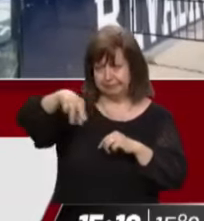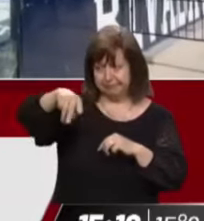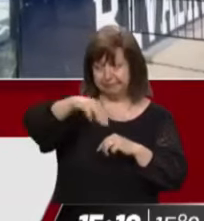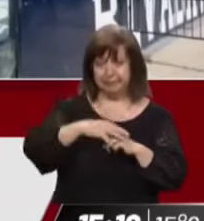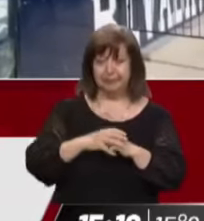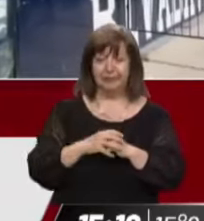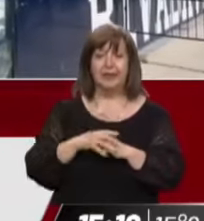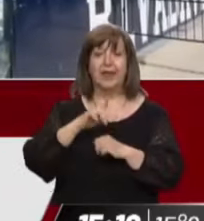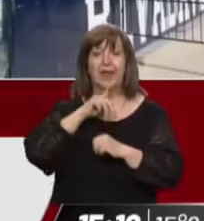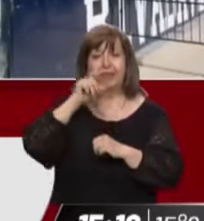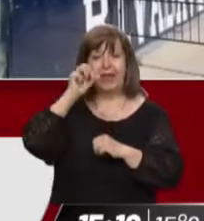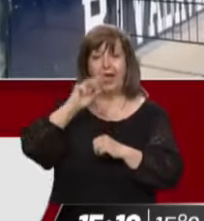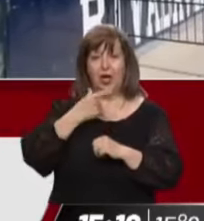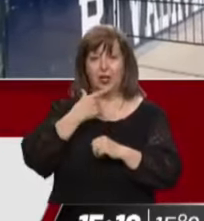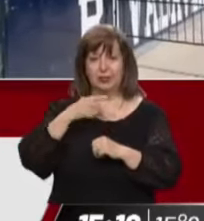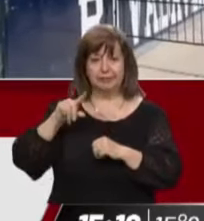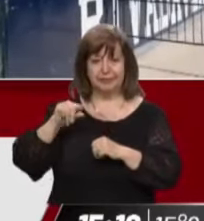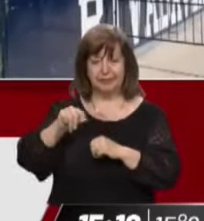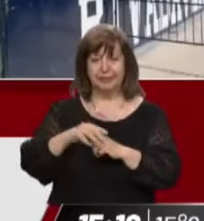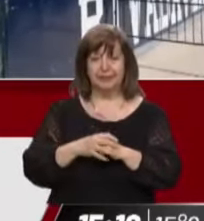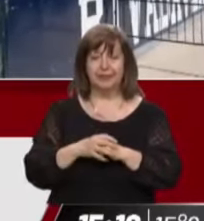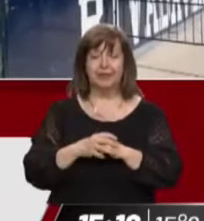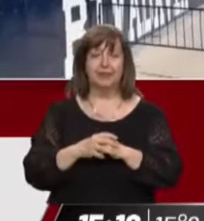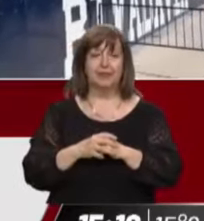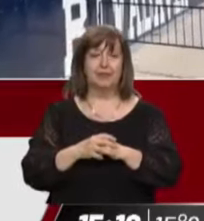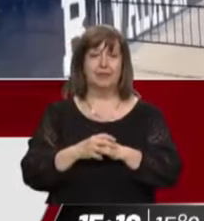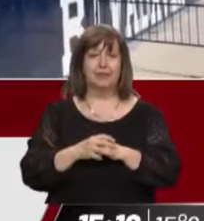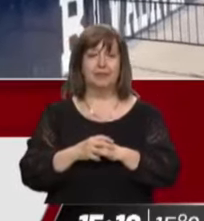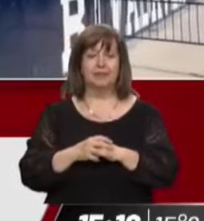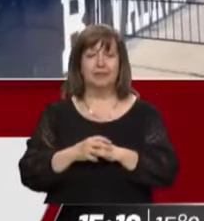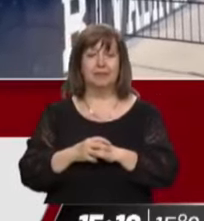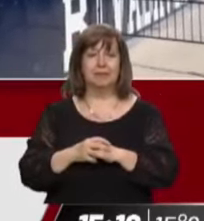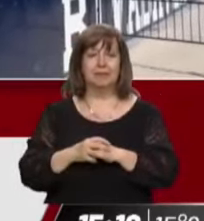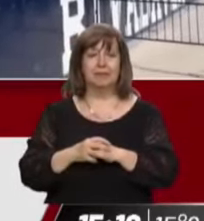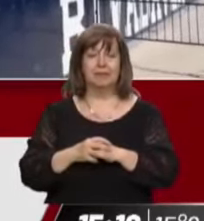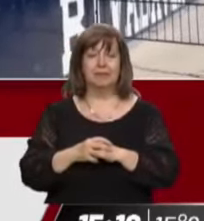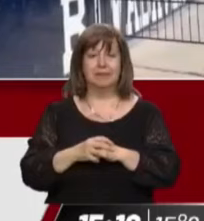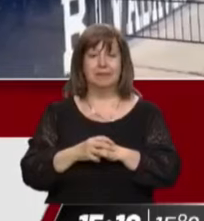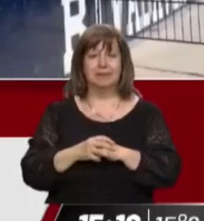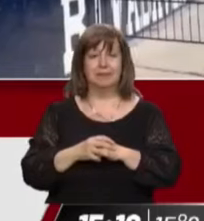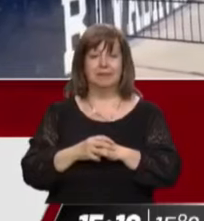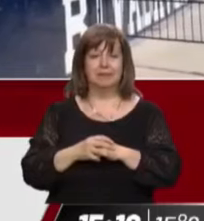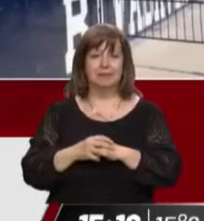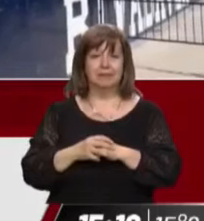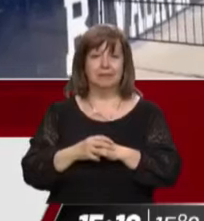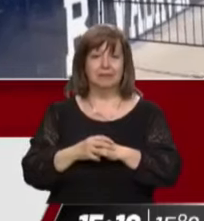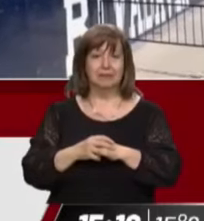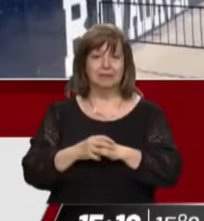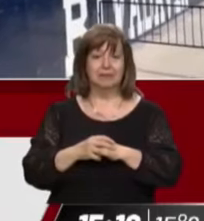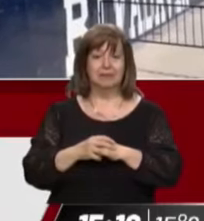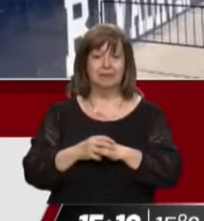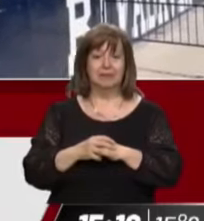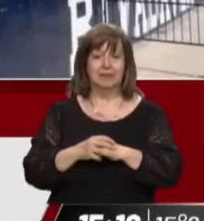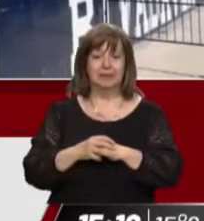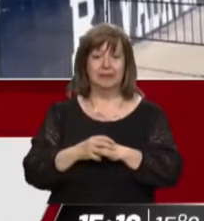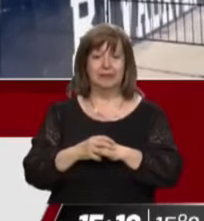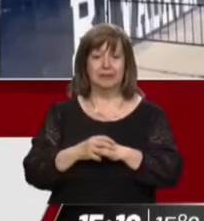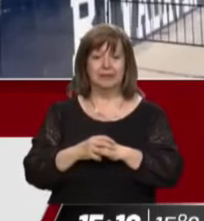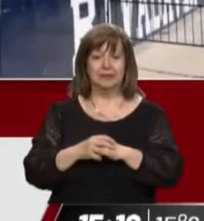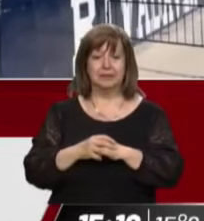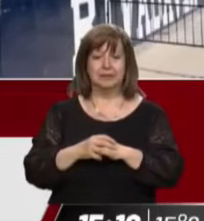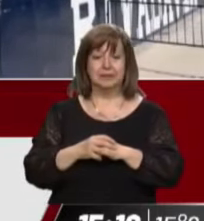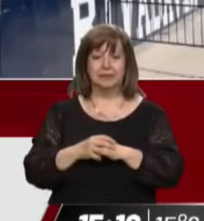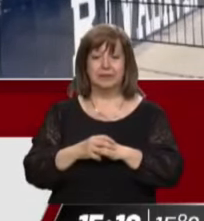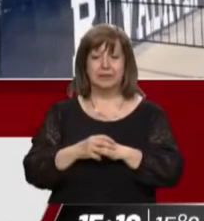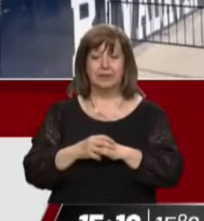Ustedes saben que los teros ponen los huevos en un lugar, pero gritan en otro, para despistar. Ah, mirá. Así que yo por las dudas, ¿te lo camino con